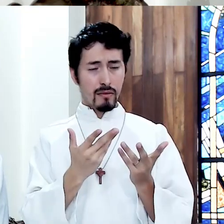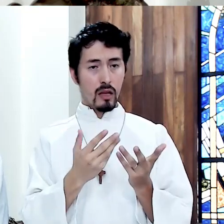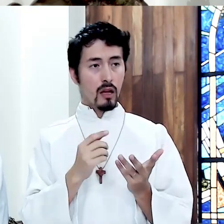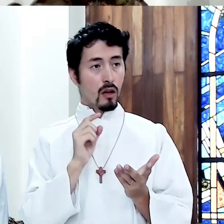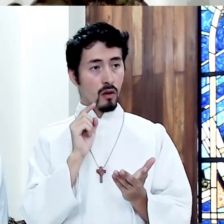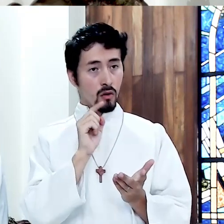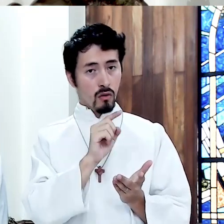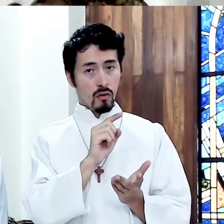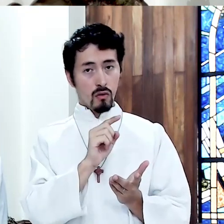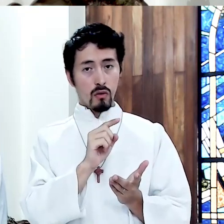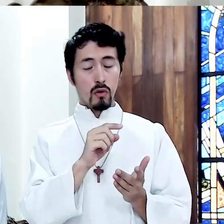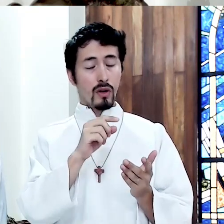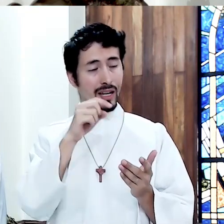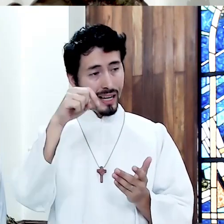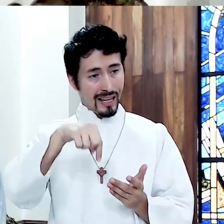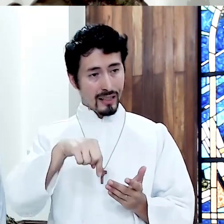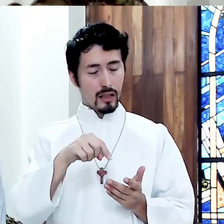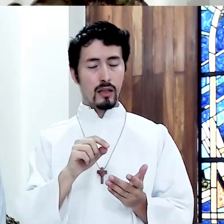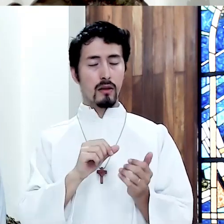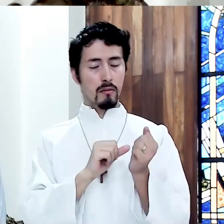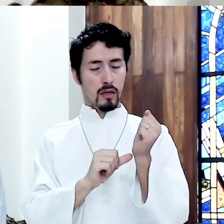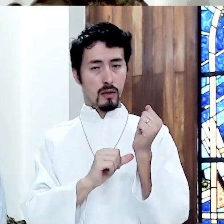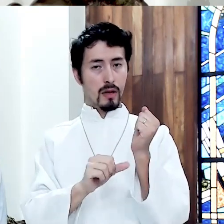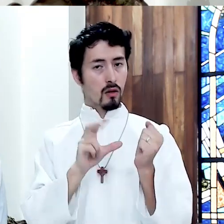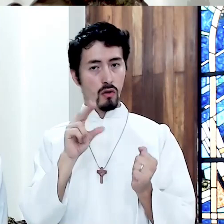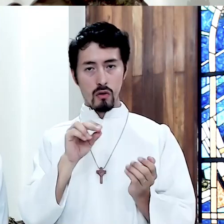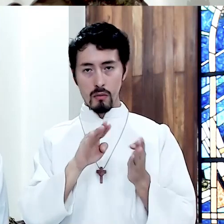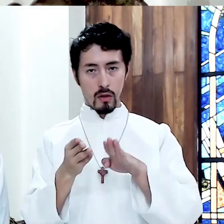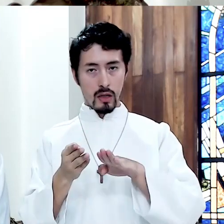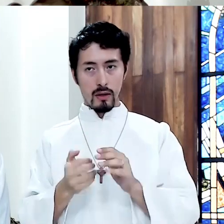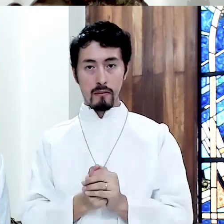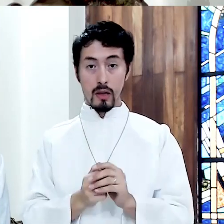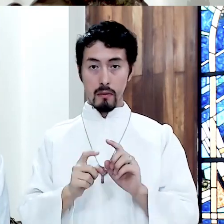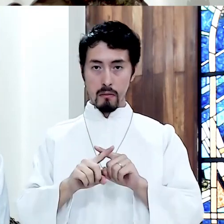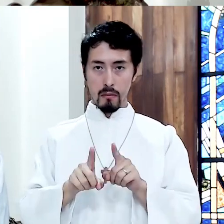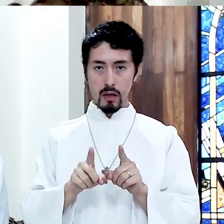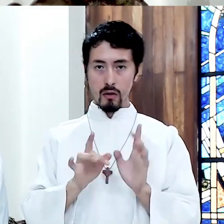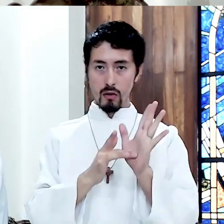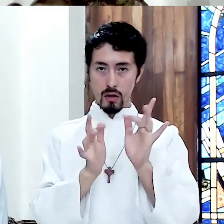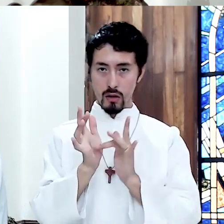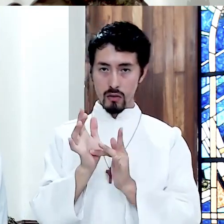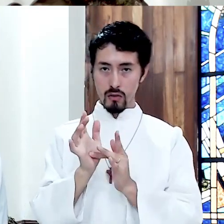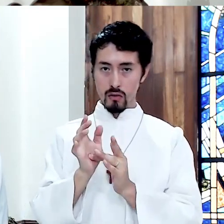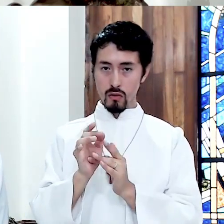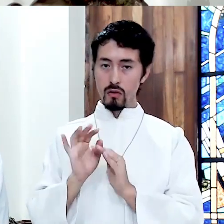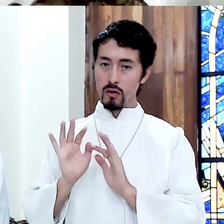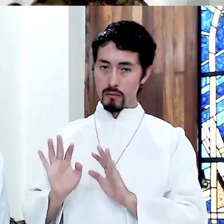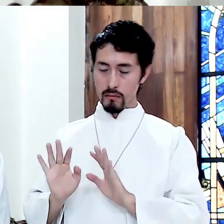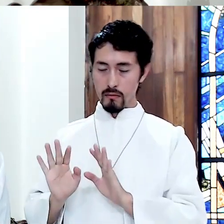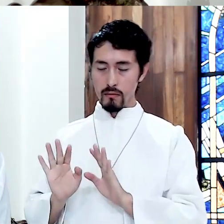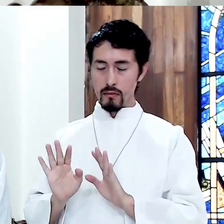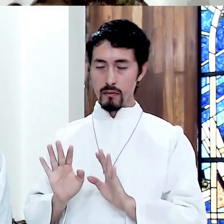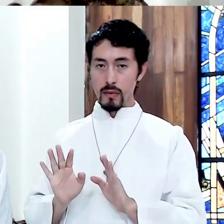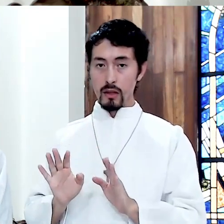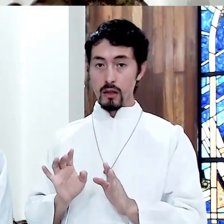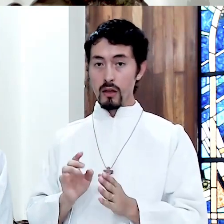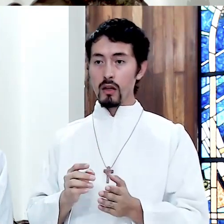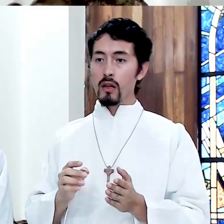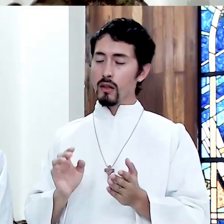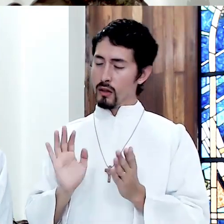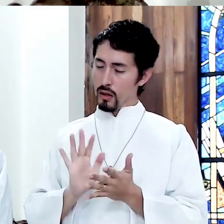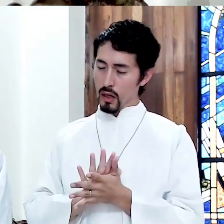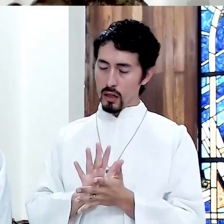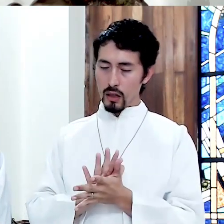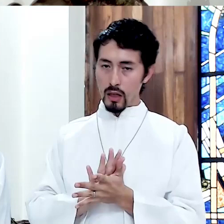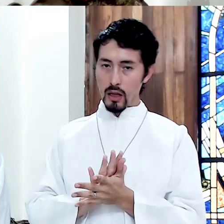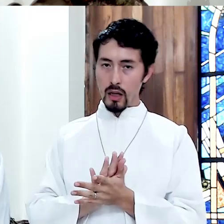Y Jesús le recuerda que su hermano resucitará. Dice, claro, al final de los tiempos.